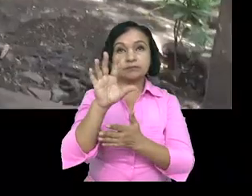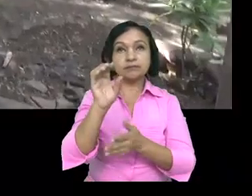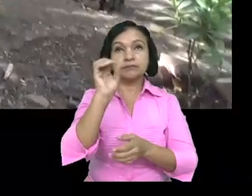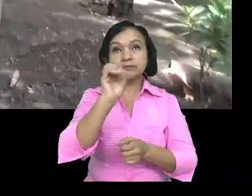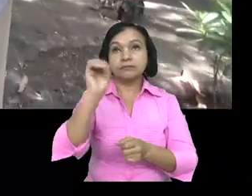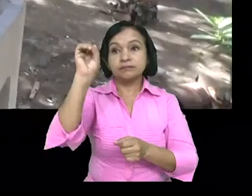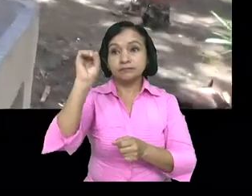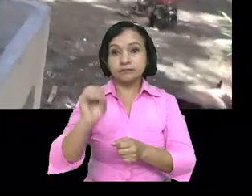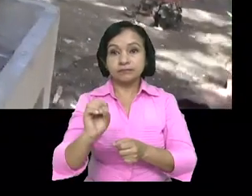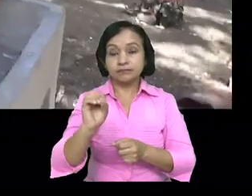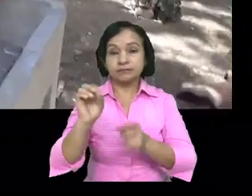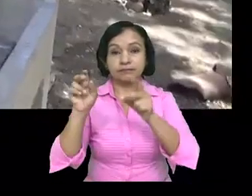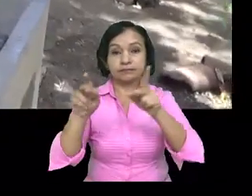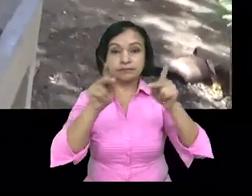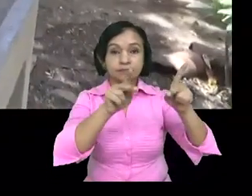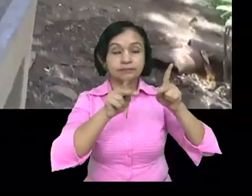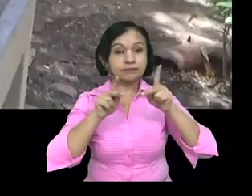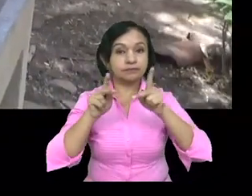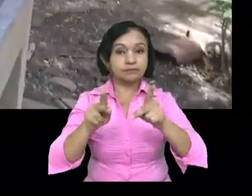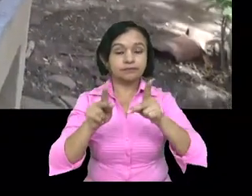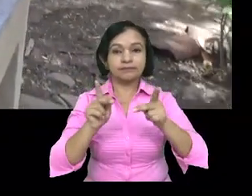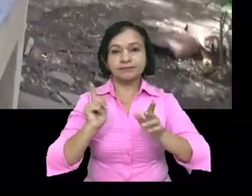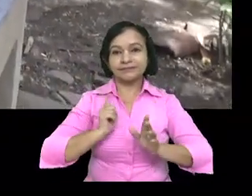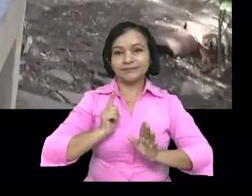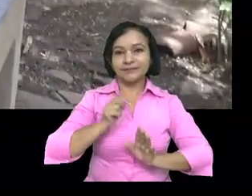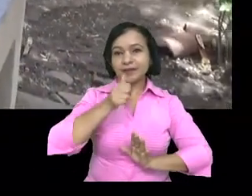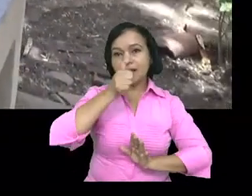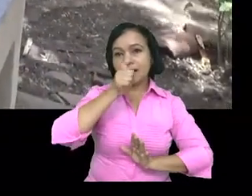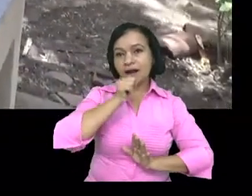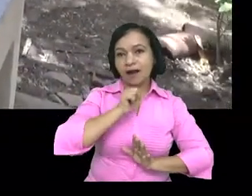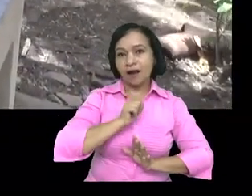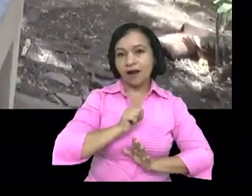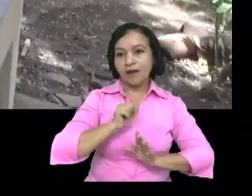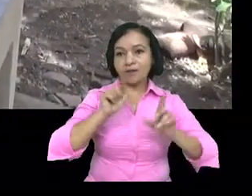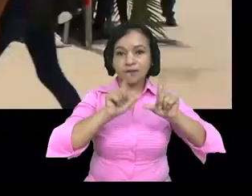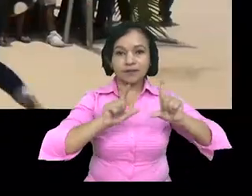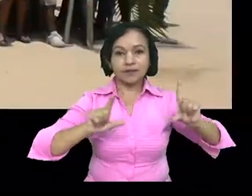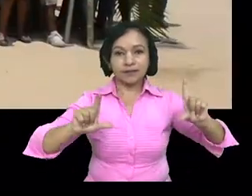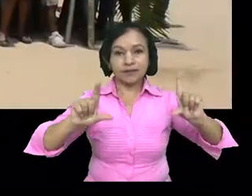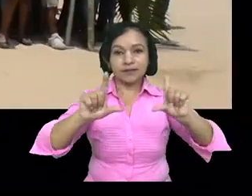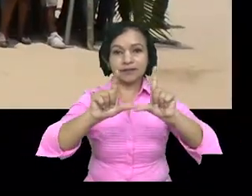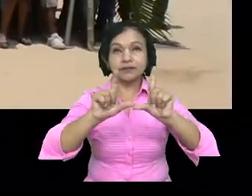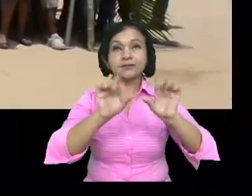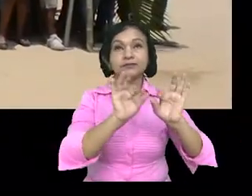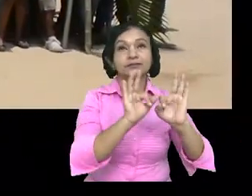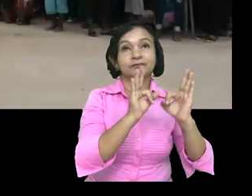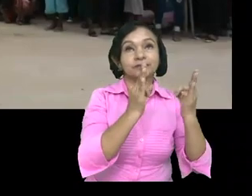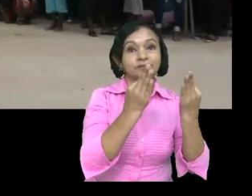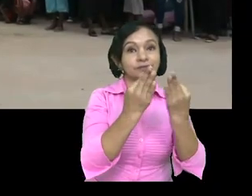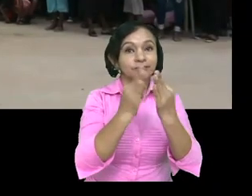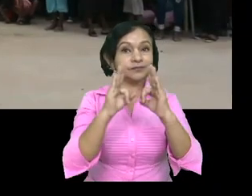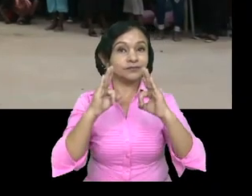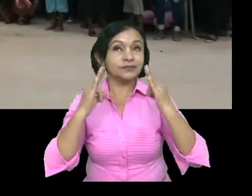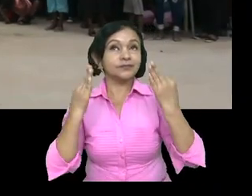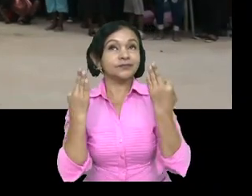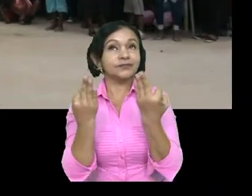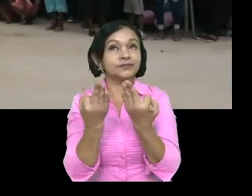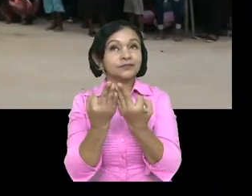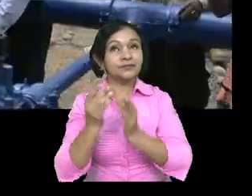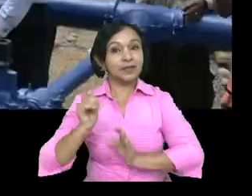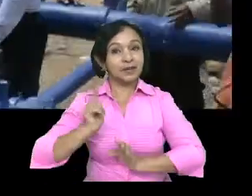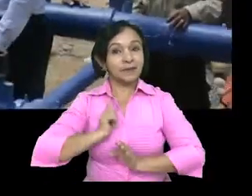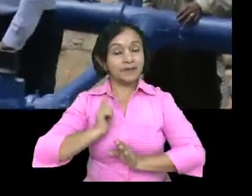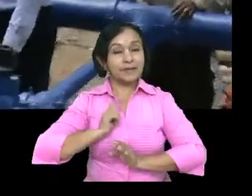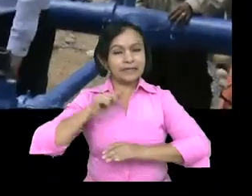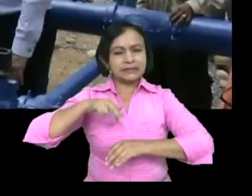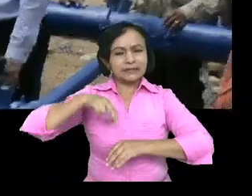50% de los pobladores la tomaban de un pozo de familiar o comunitario, tenían que